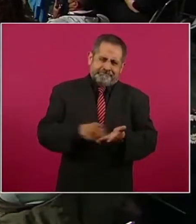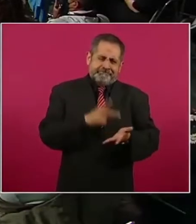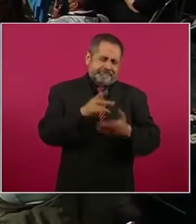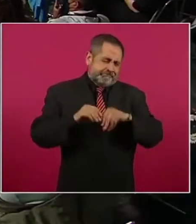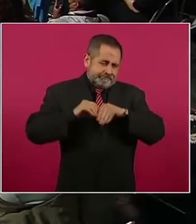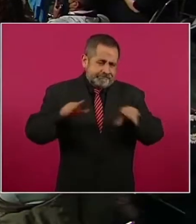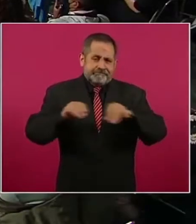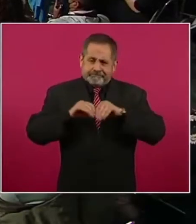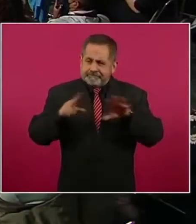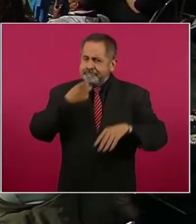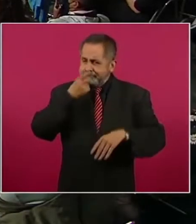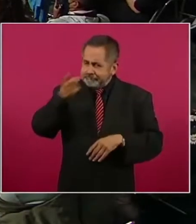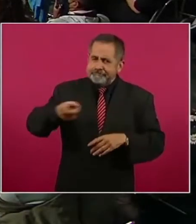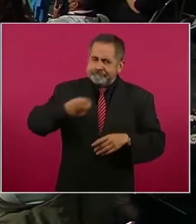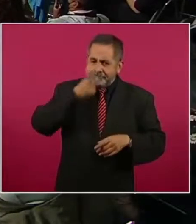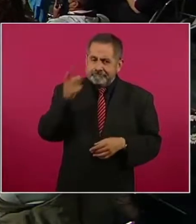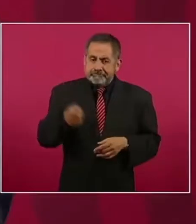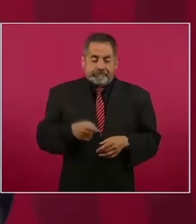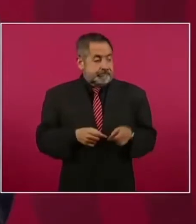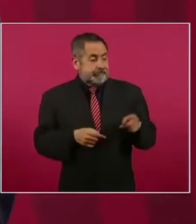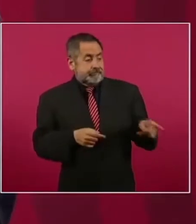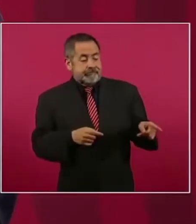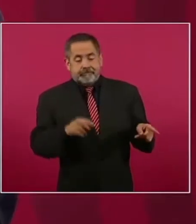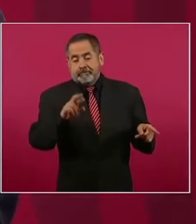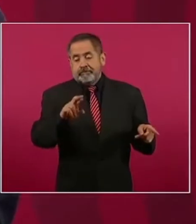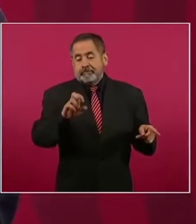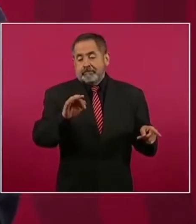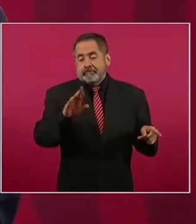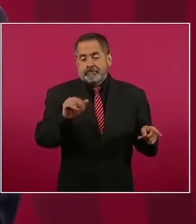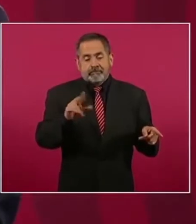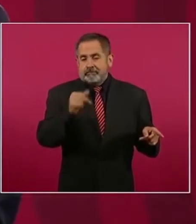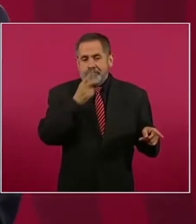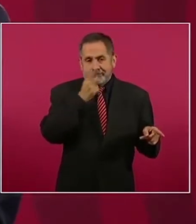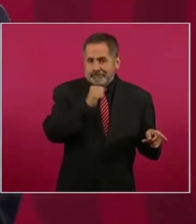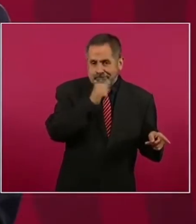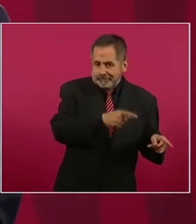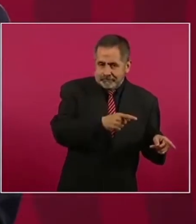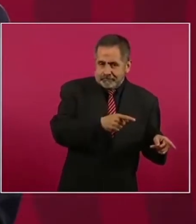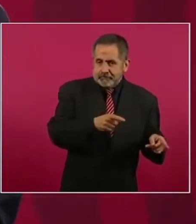Reforma, de que ya no es García Luna